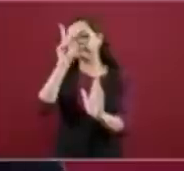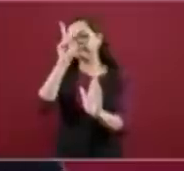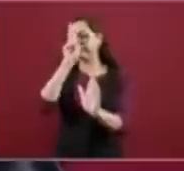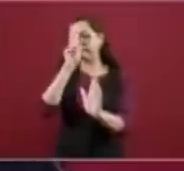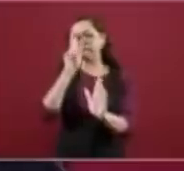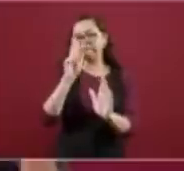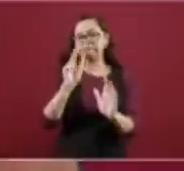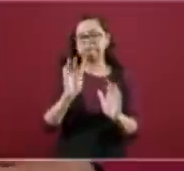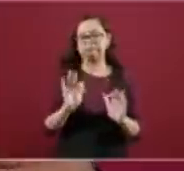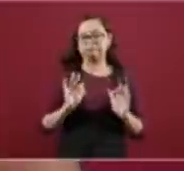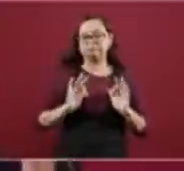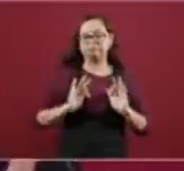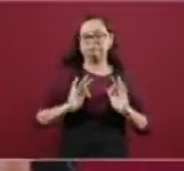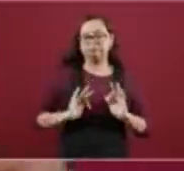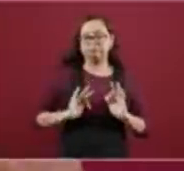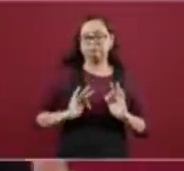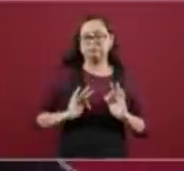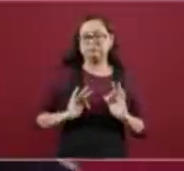para